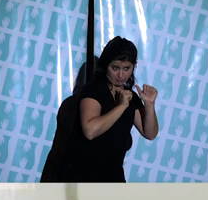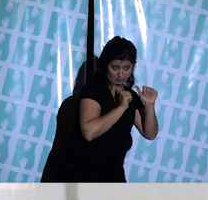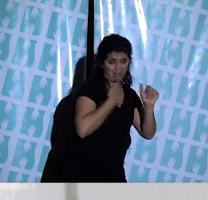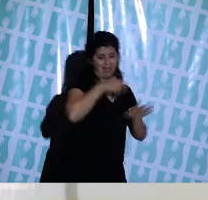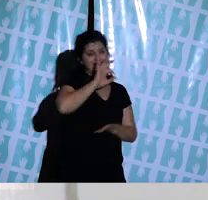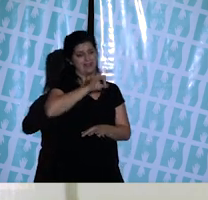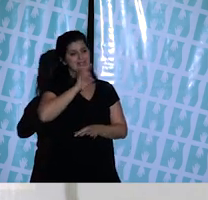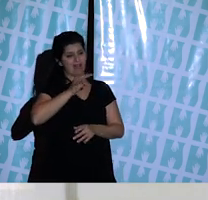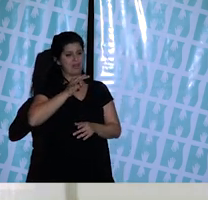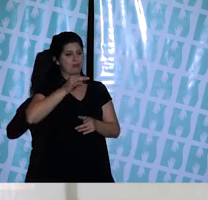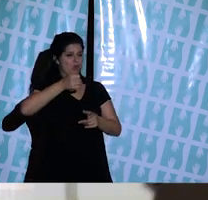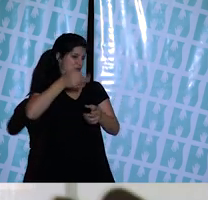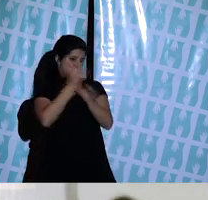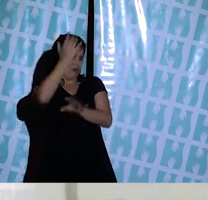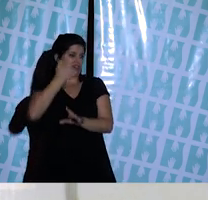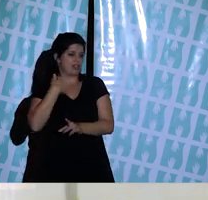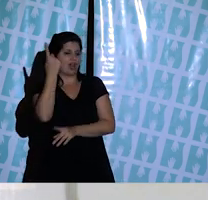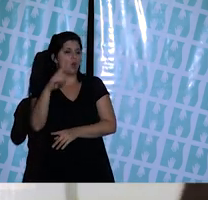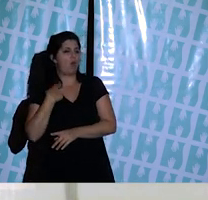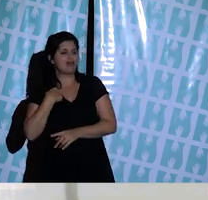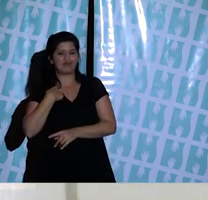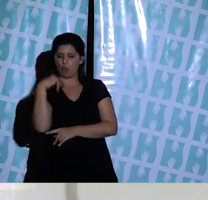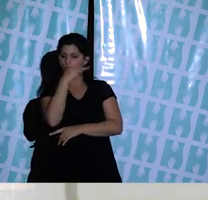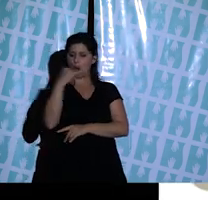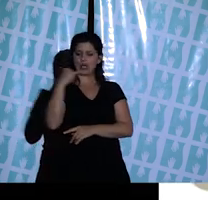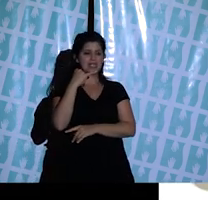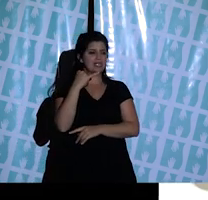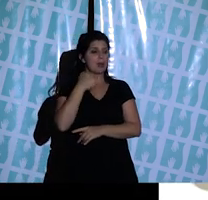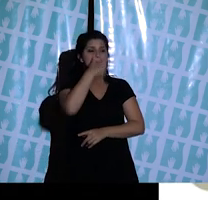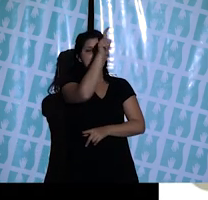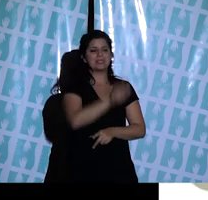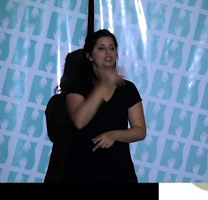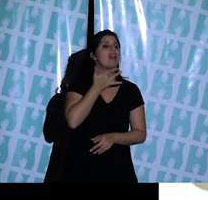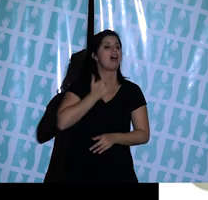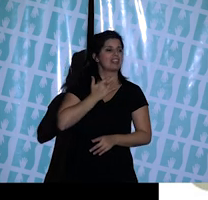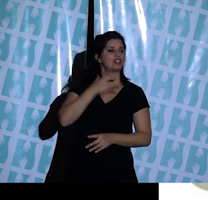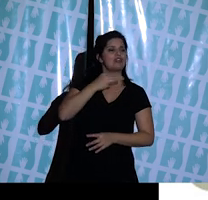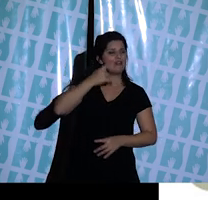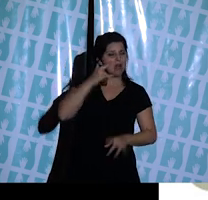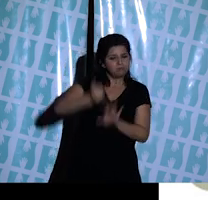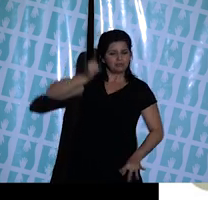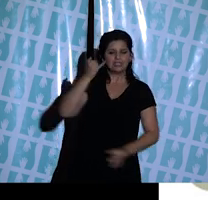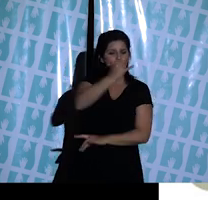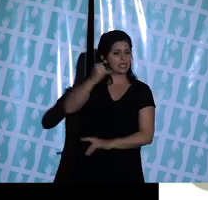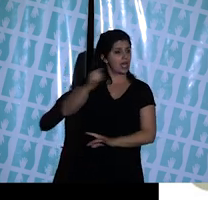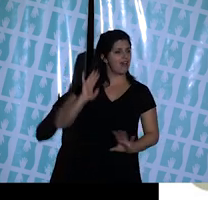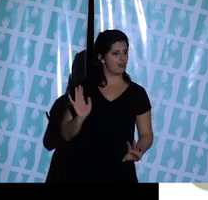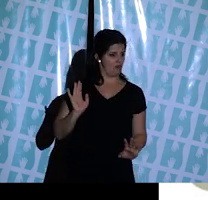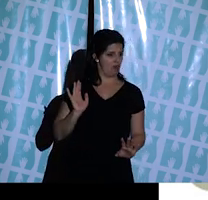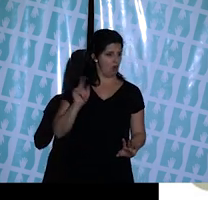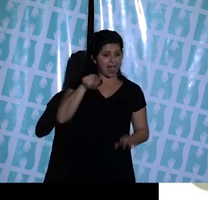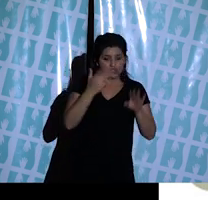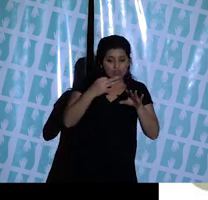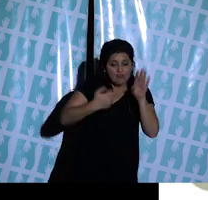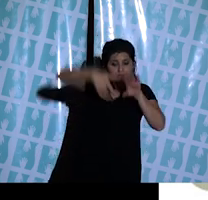especialistas, el dolor de consumir tiene que ser mayor que el dolor de no consumir. O sea, para que no haya más refuerzo, ni